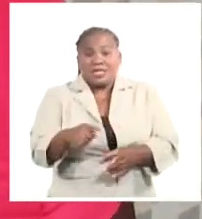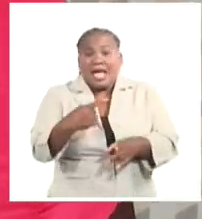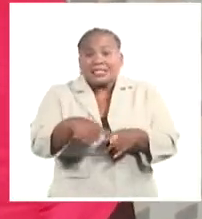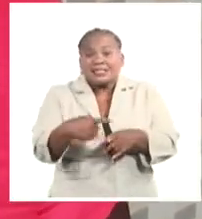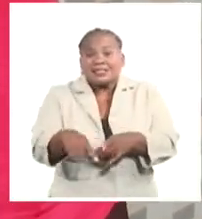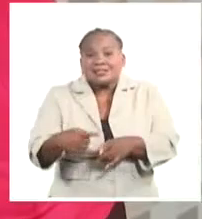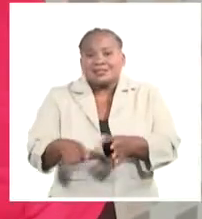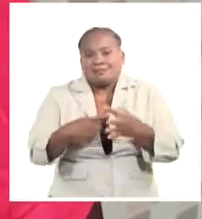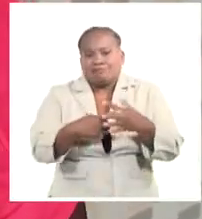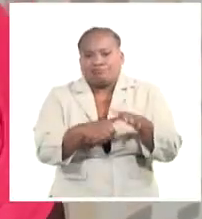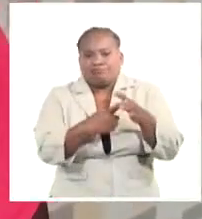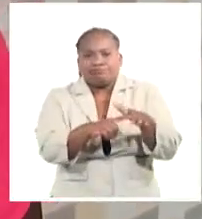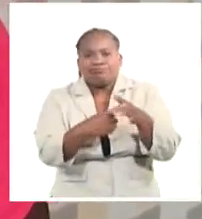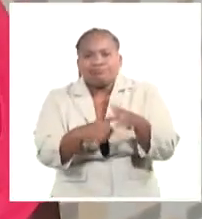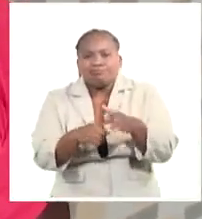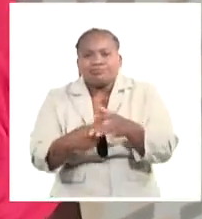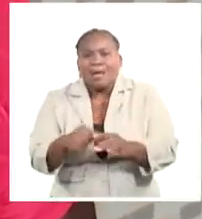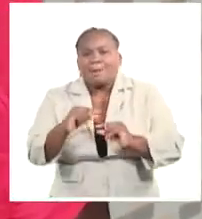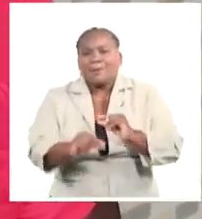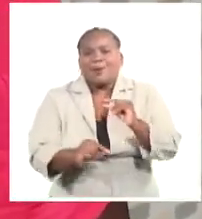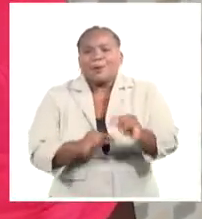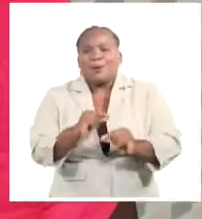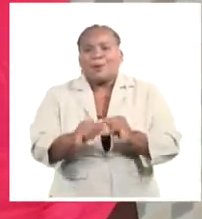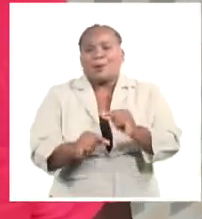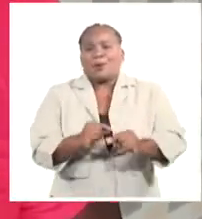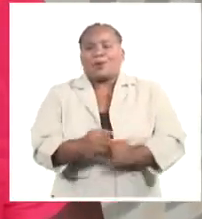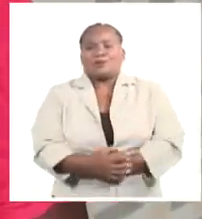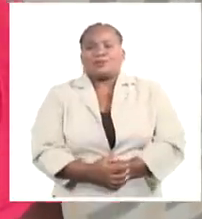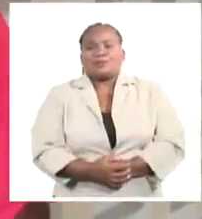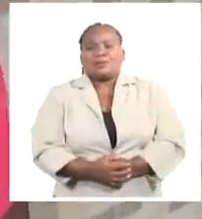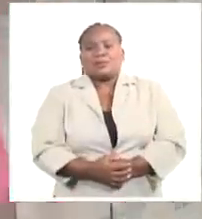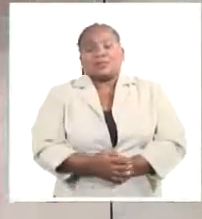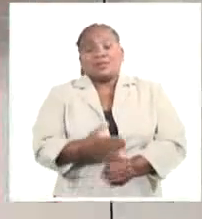bueno, tener una mejor actuación.